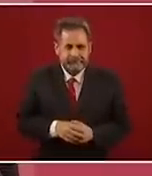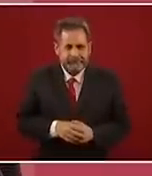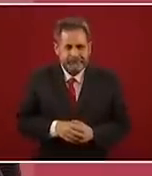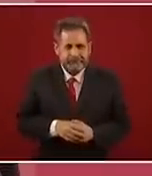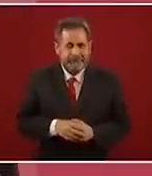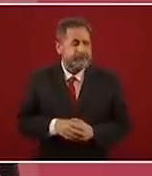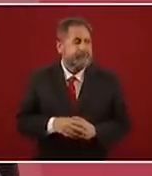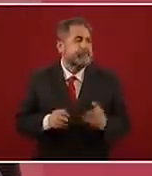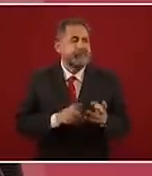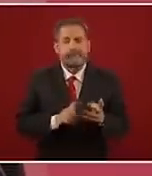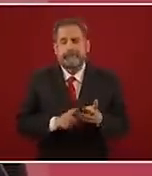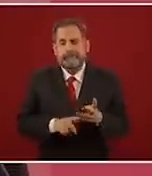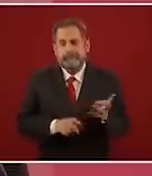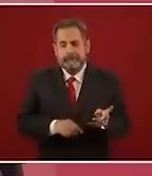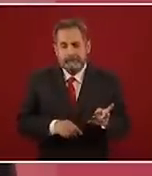en